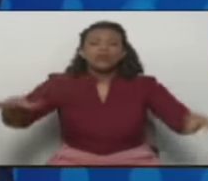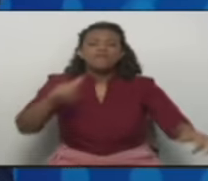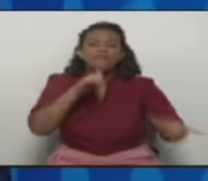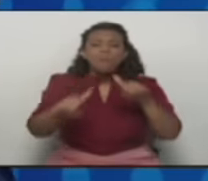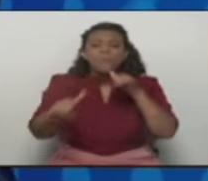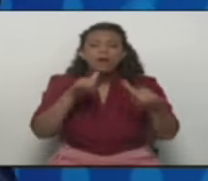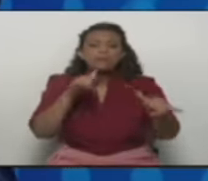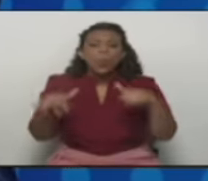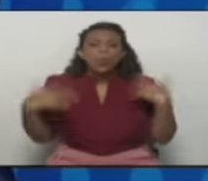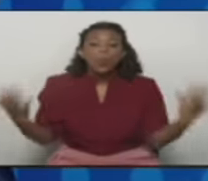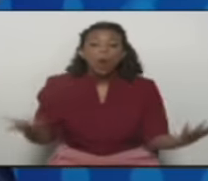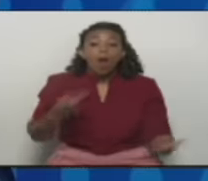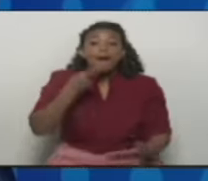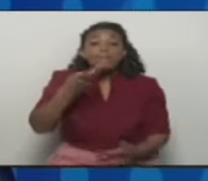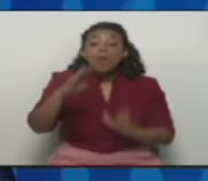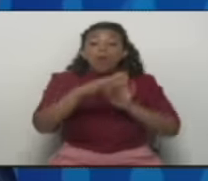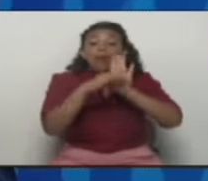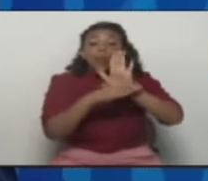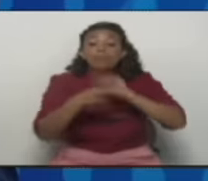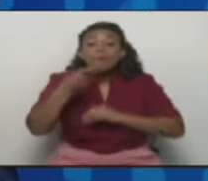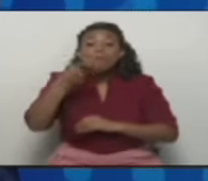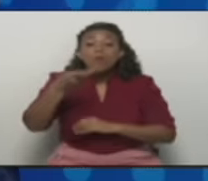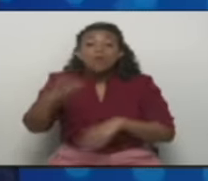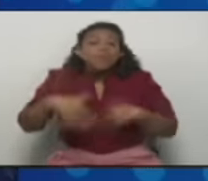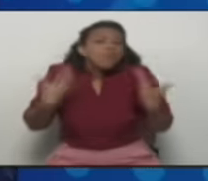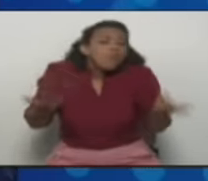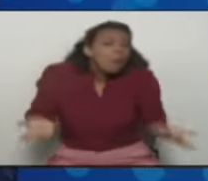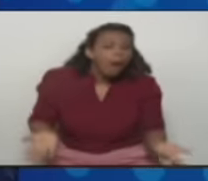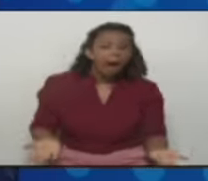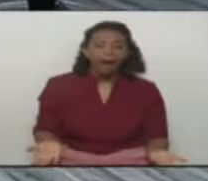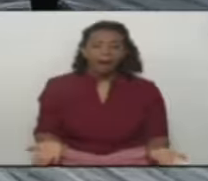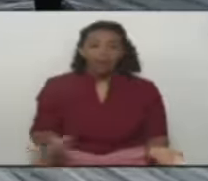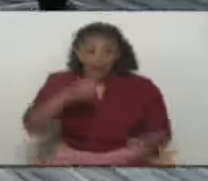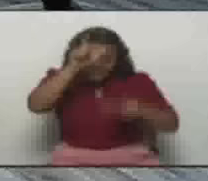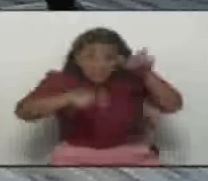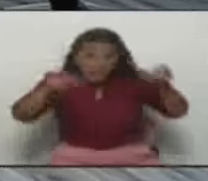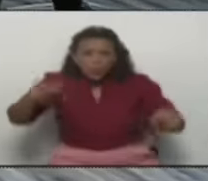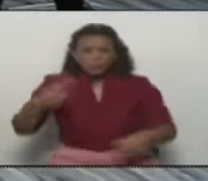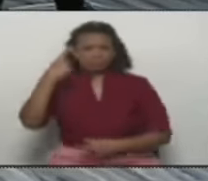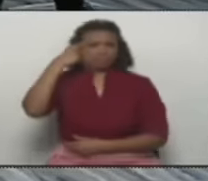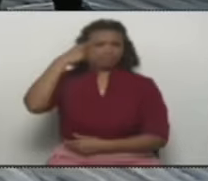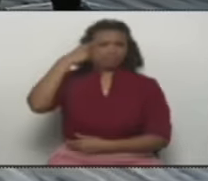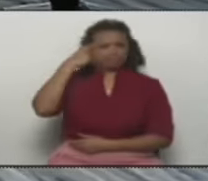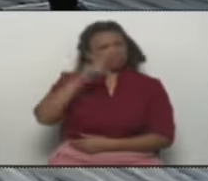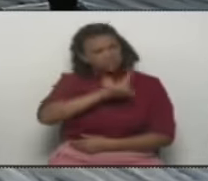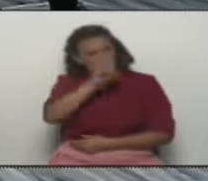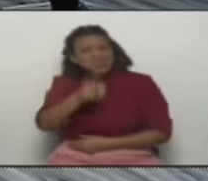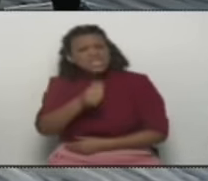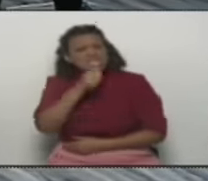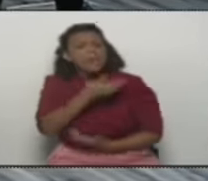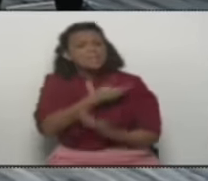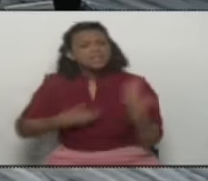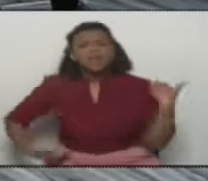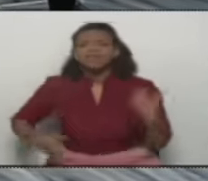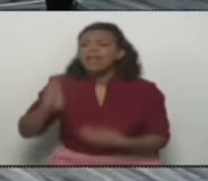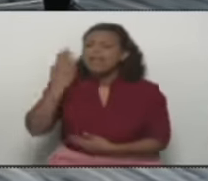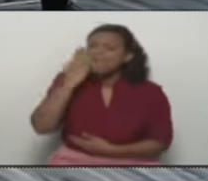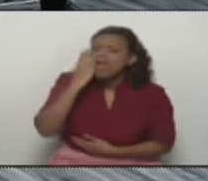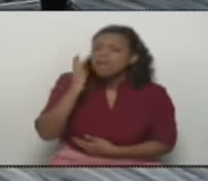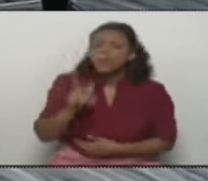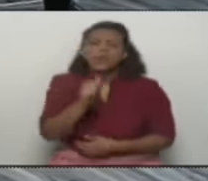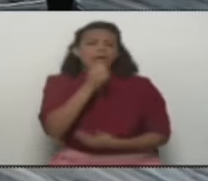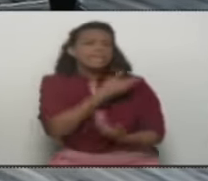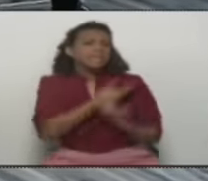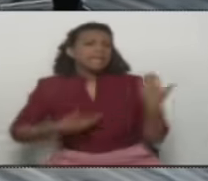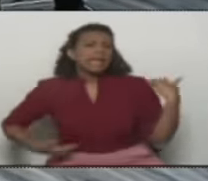¿Cuáles son sus políticas? La gente se pregunta eso en el mundo. Hay muchas críticas